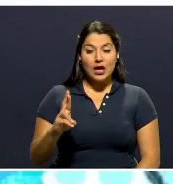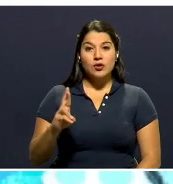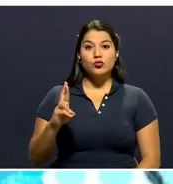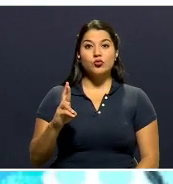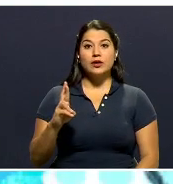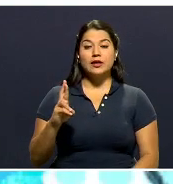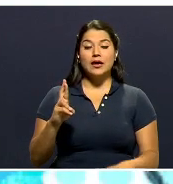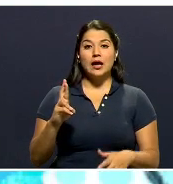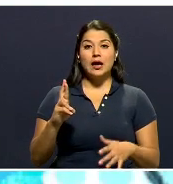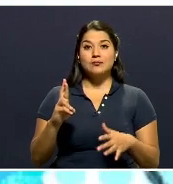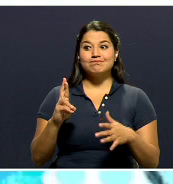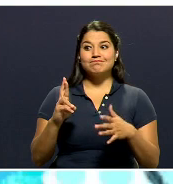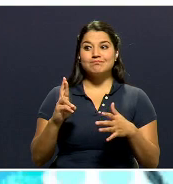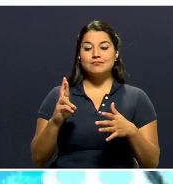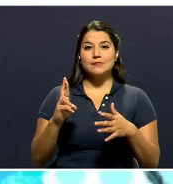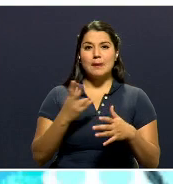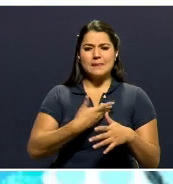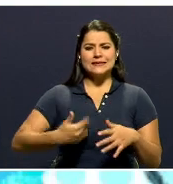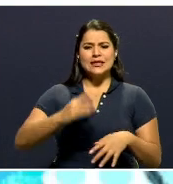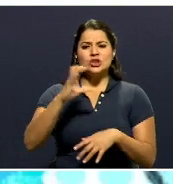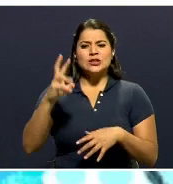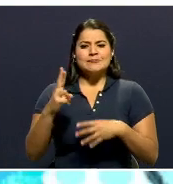gobernar el tiempo que le resta?